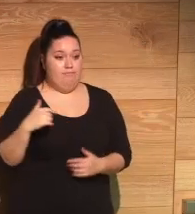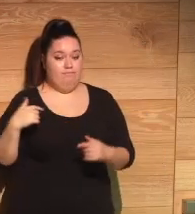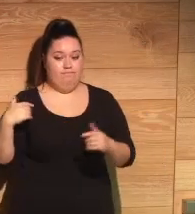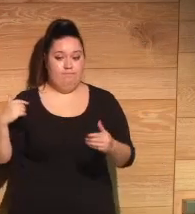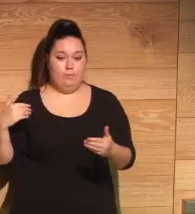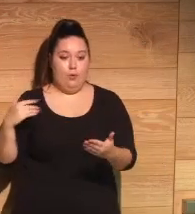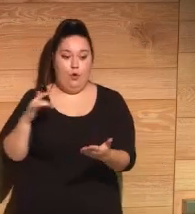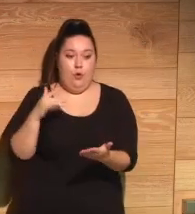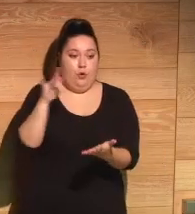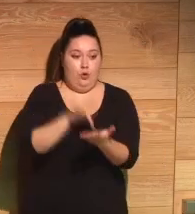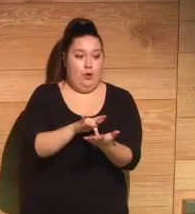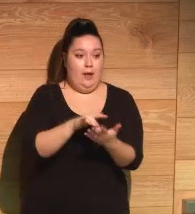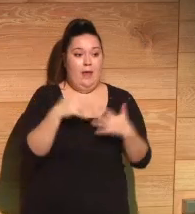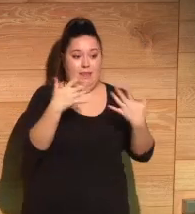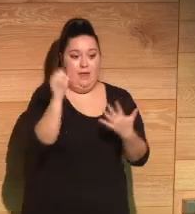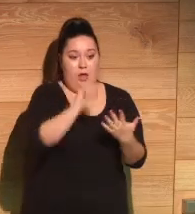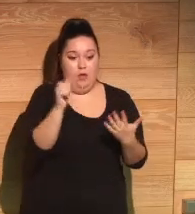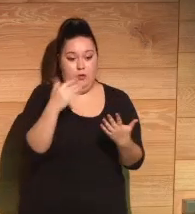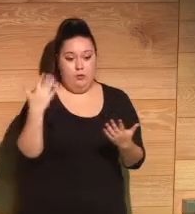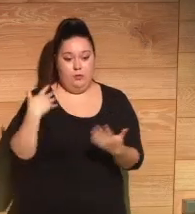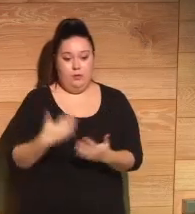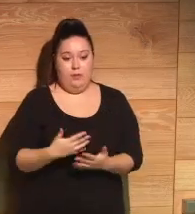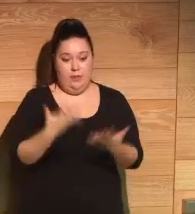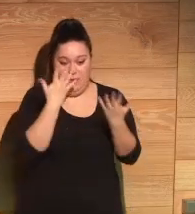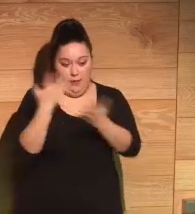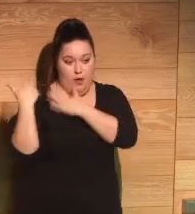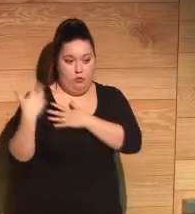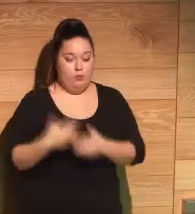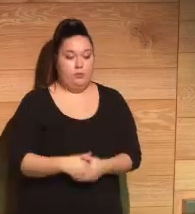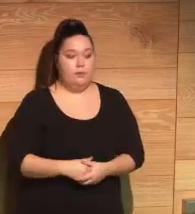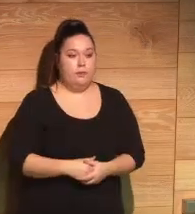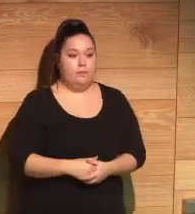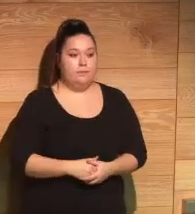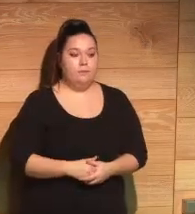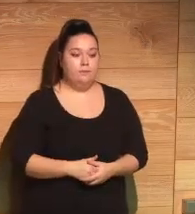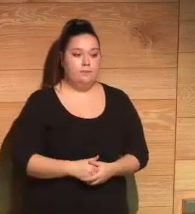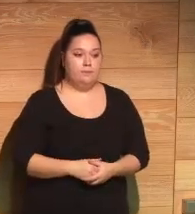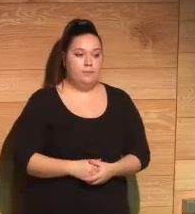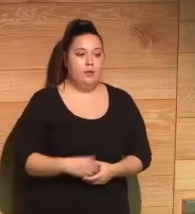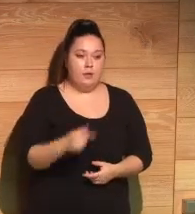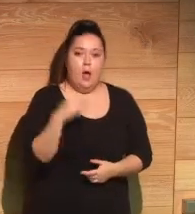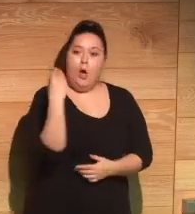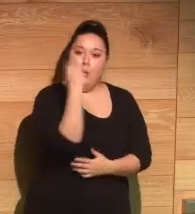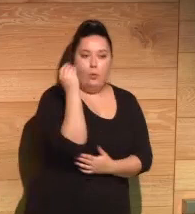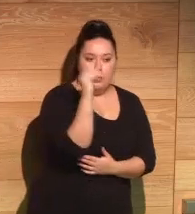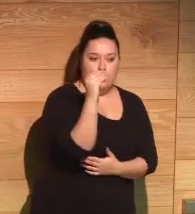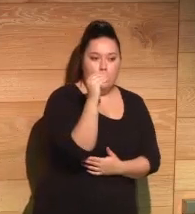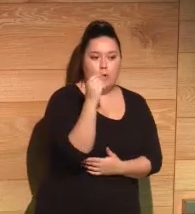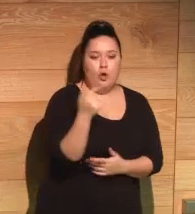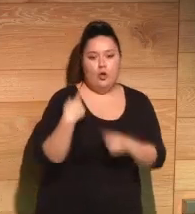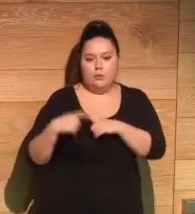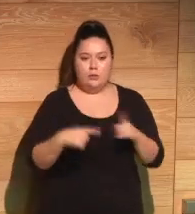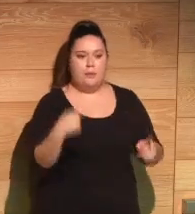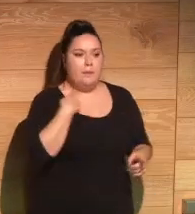años es la edad de la memoria, ¿no? Que uno deja de ser joven y entonces empieza a, de manera nostálgica, recordar esa juventud que está perdiendo, pero que los más mayores todavía